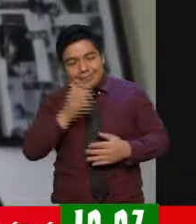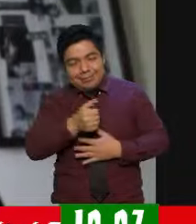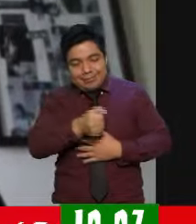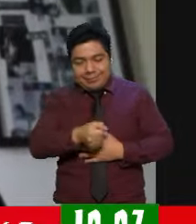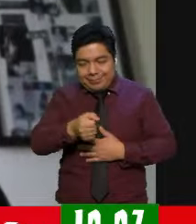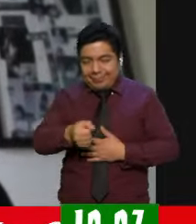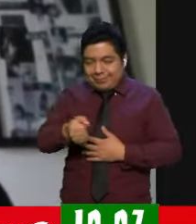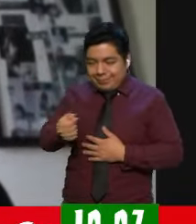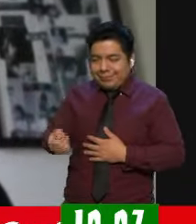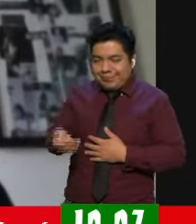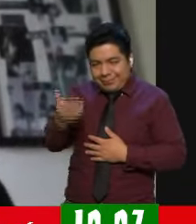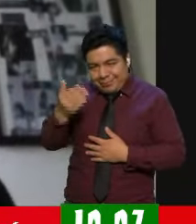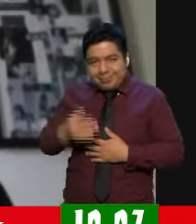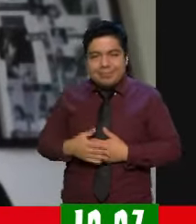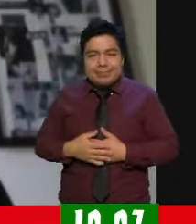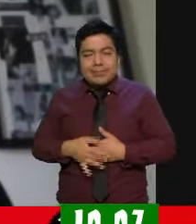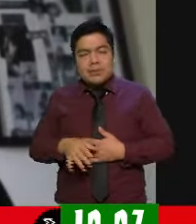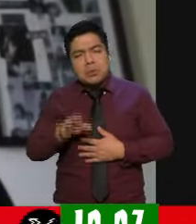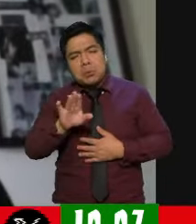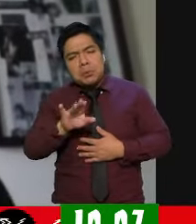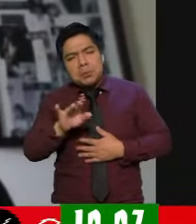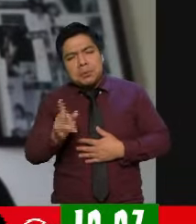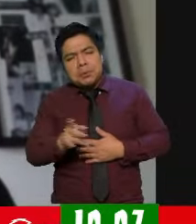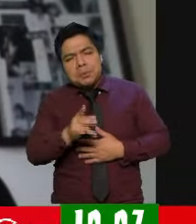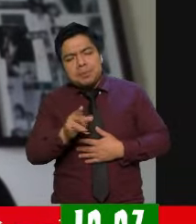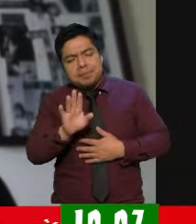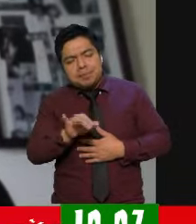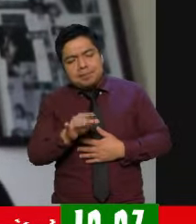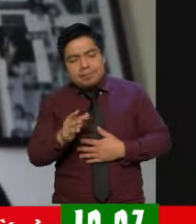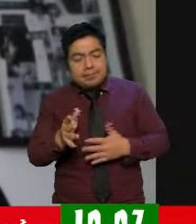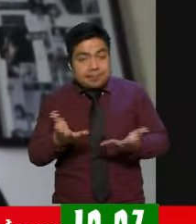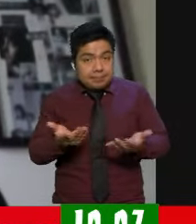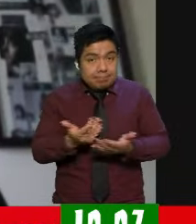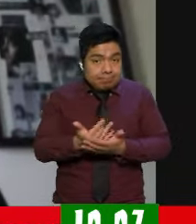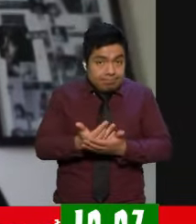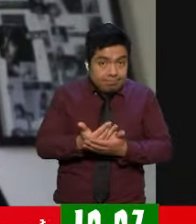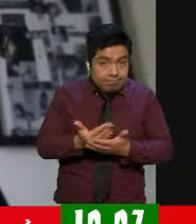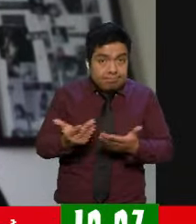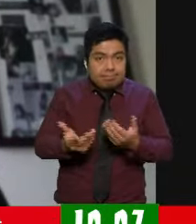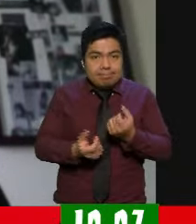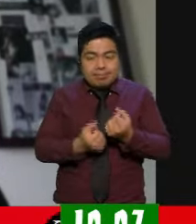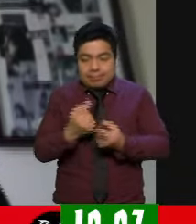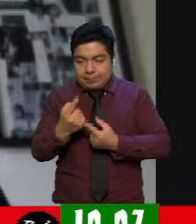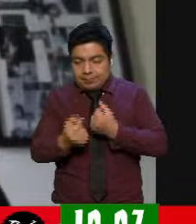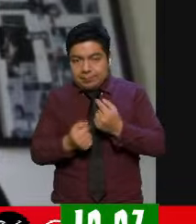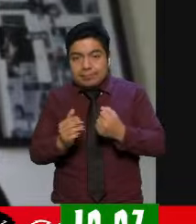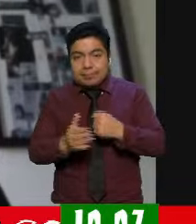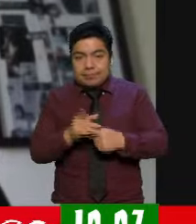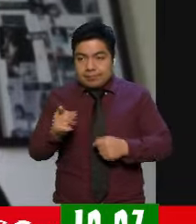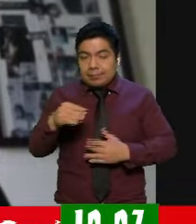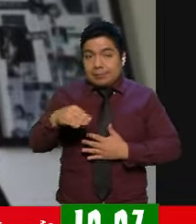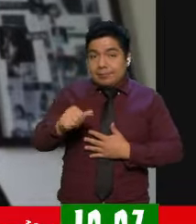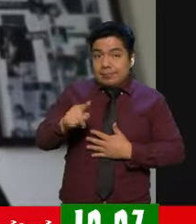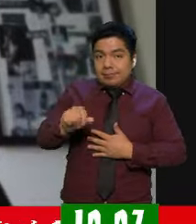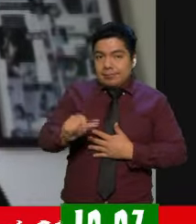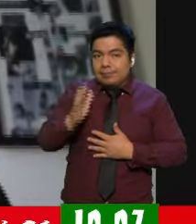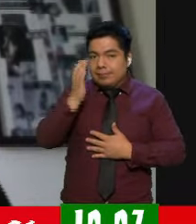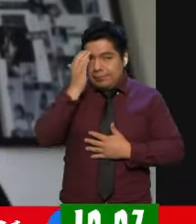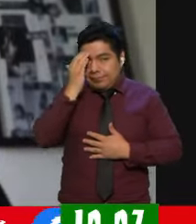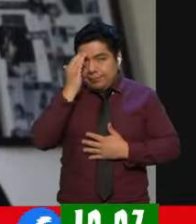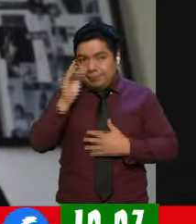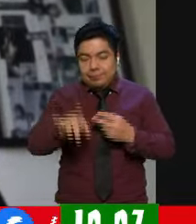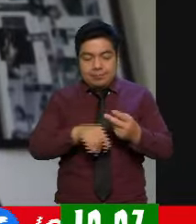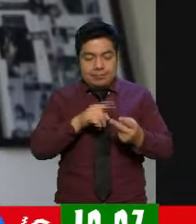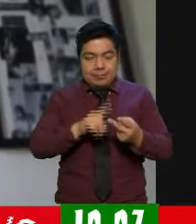¿Cómo están? Pues oiga, ya inquietos por algunos por conocer a Margarita Bauche, otros